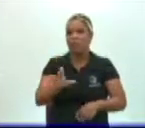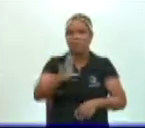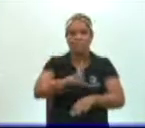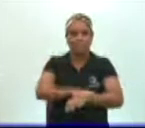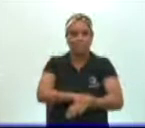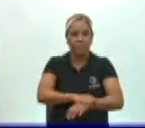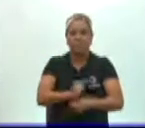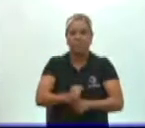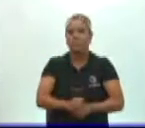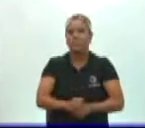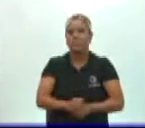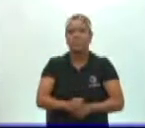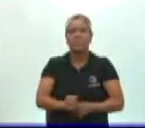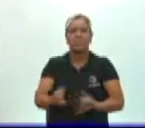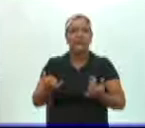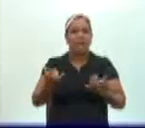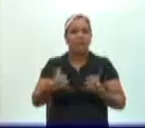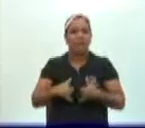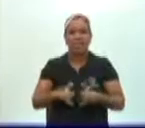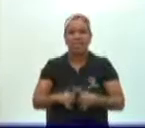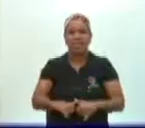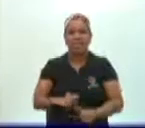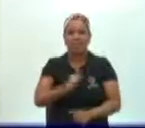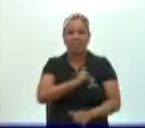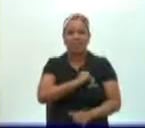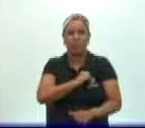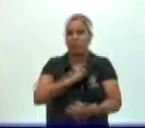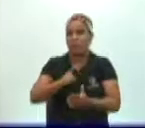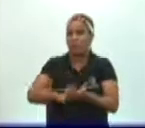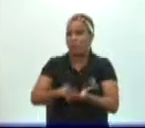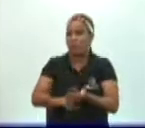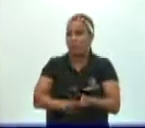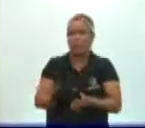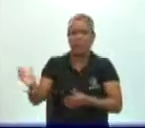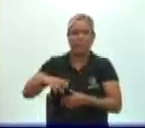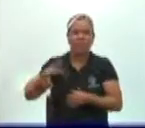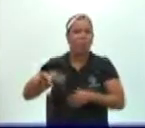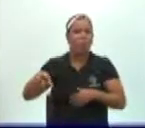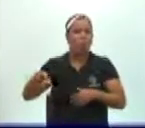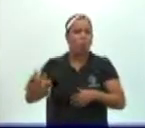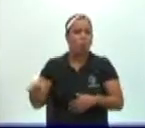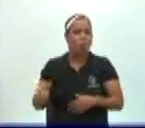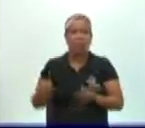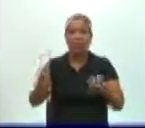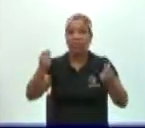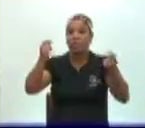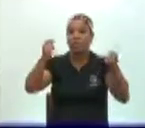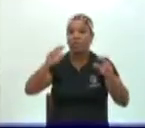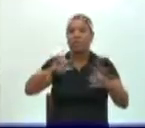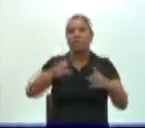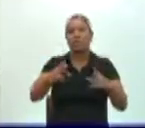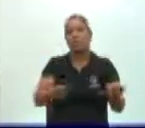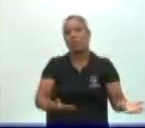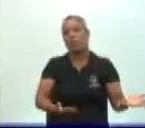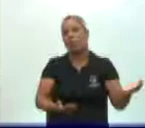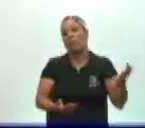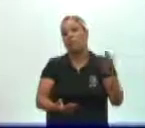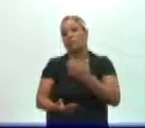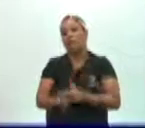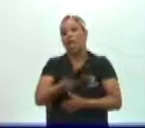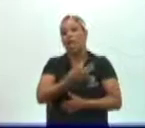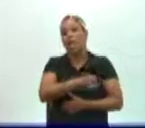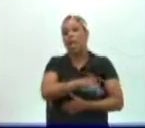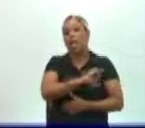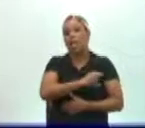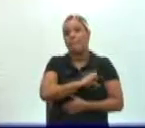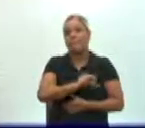la ley de hidalgos. Lo que venían a América era buscar enriquecerse y volver hacia allá. Por eso ese era el objetivo fundamental que tenía